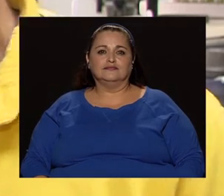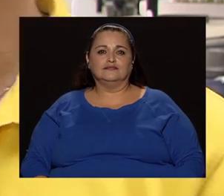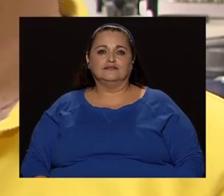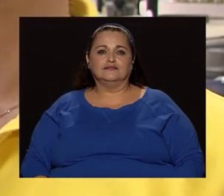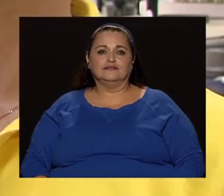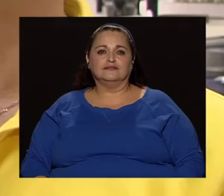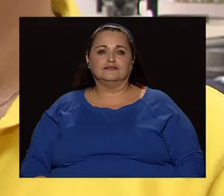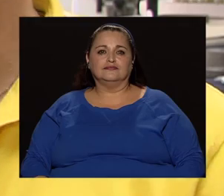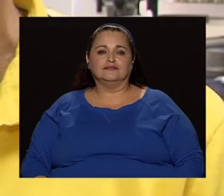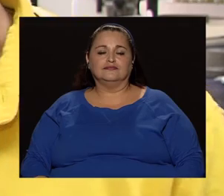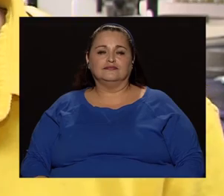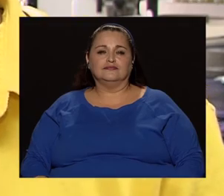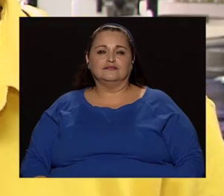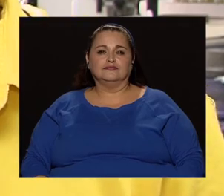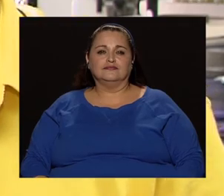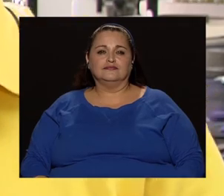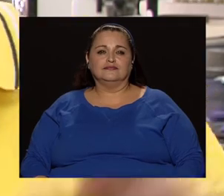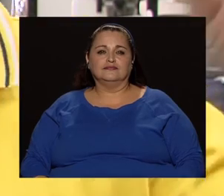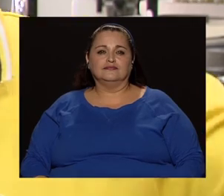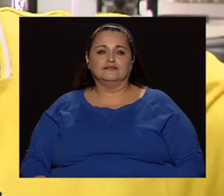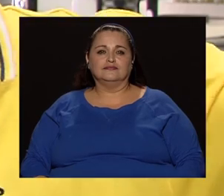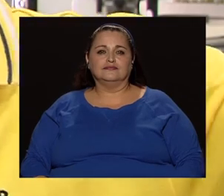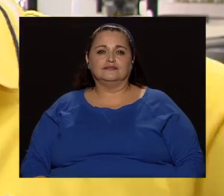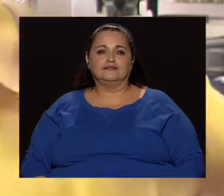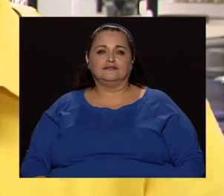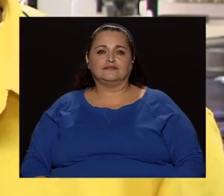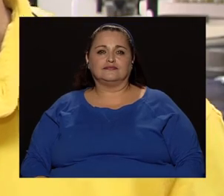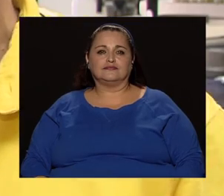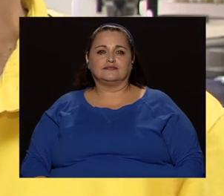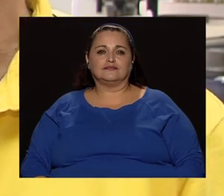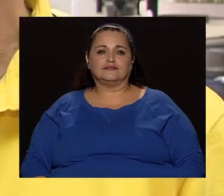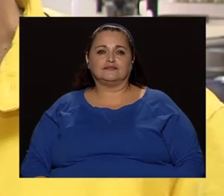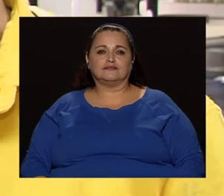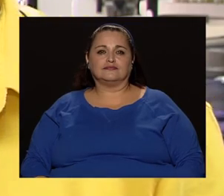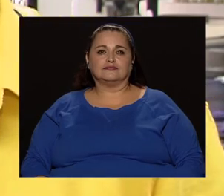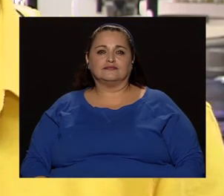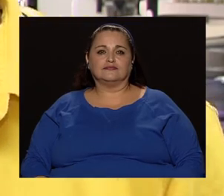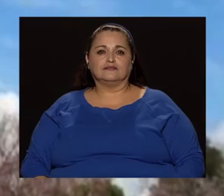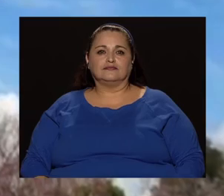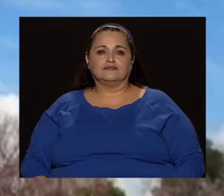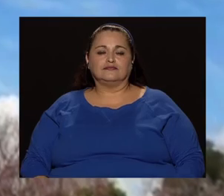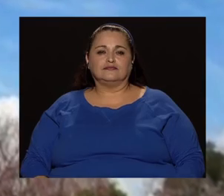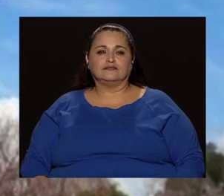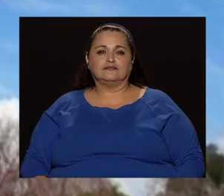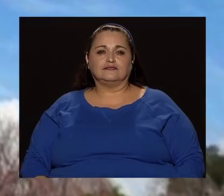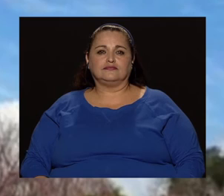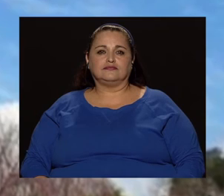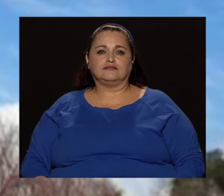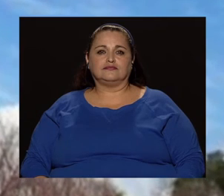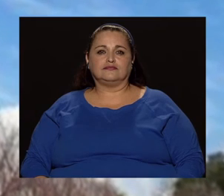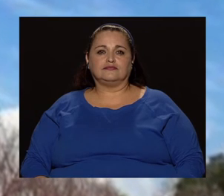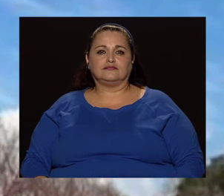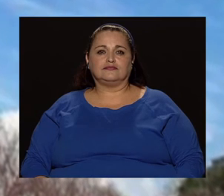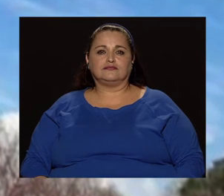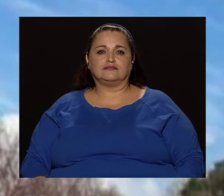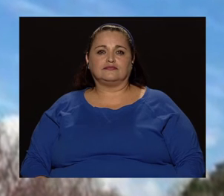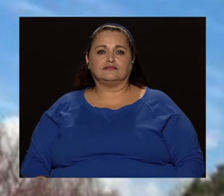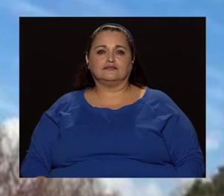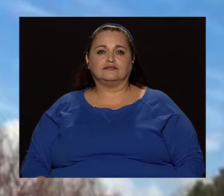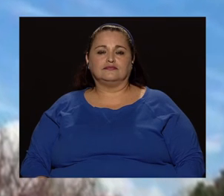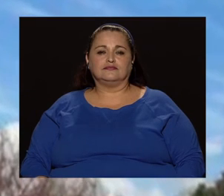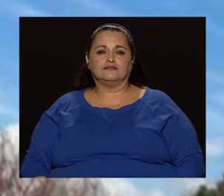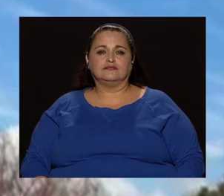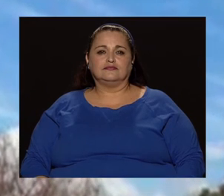roble de sabana, que en esta época se va a poner todo rosado, es el que nos pone rosados todas las áreas de San José y